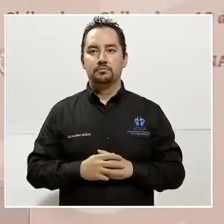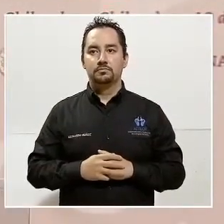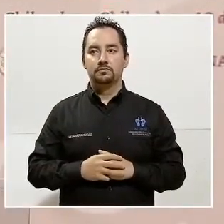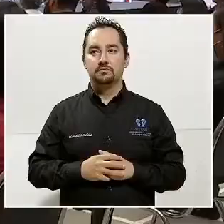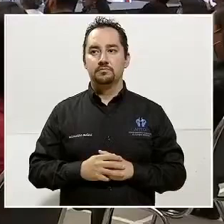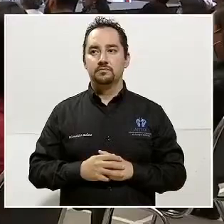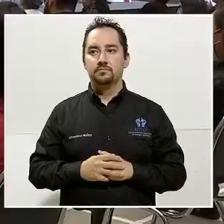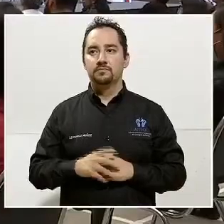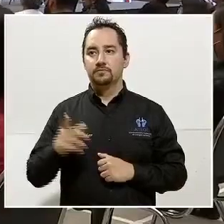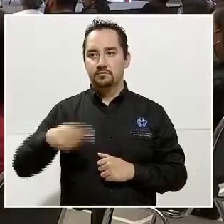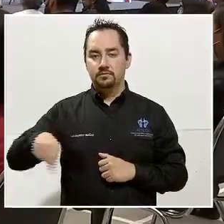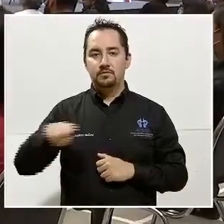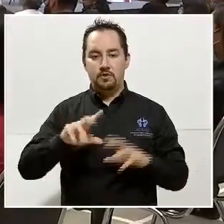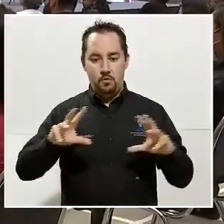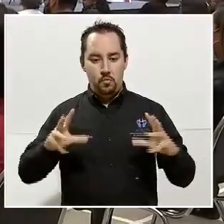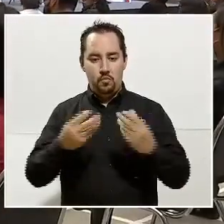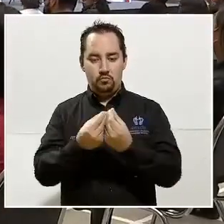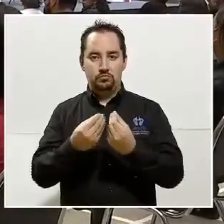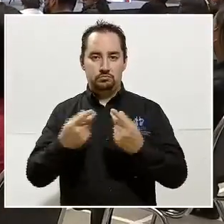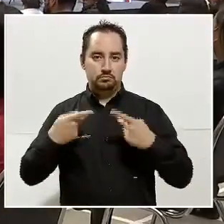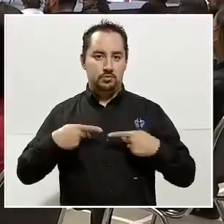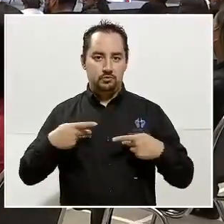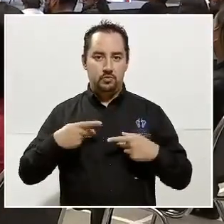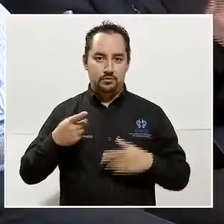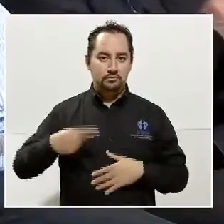integrantes del gabinete.